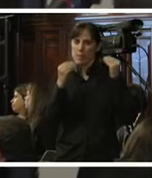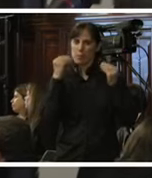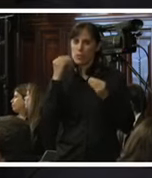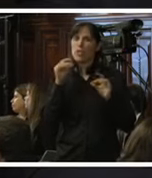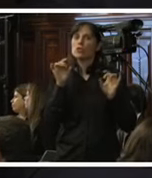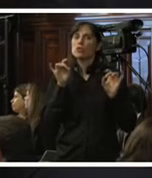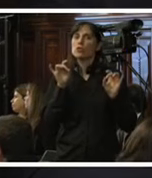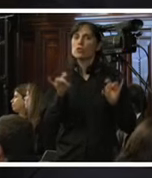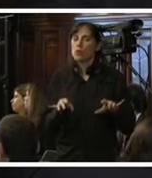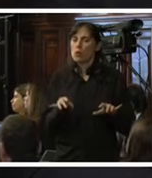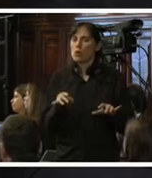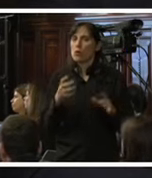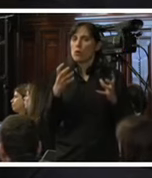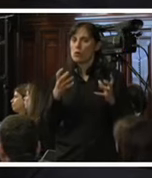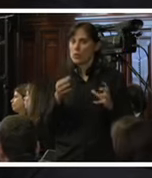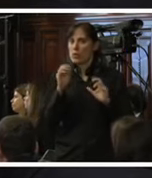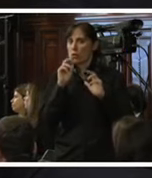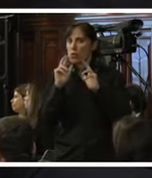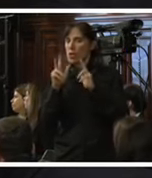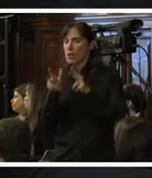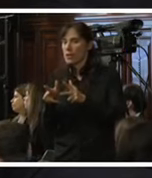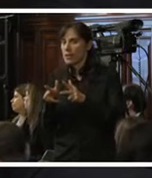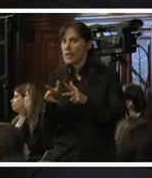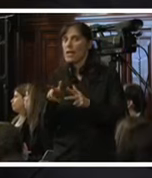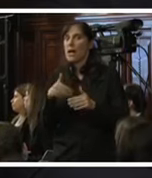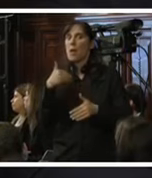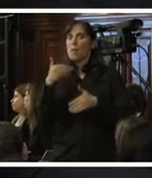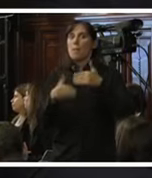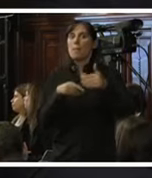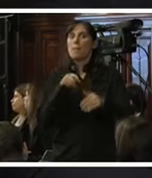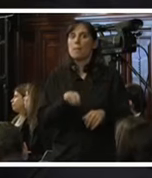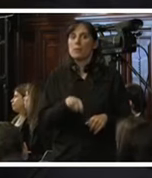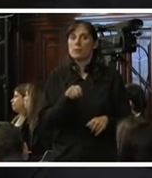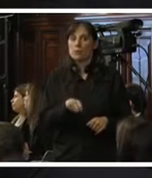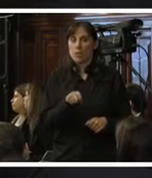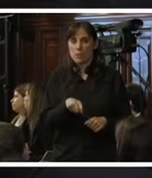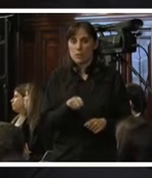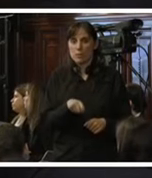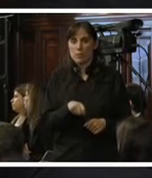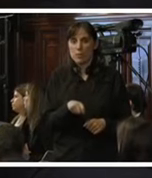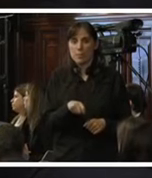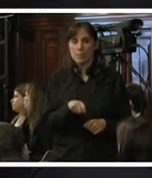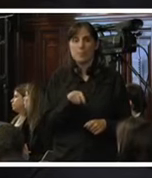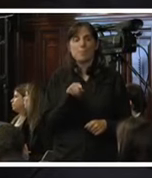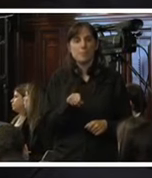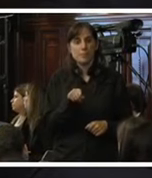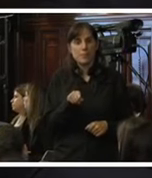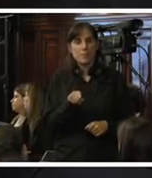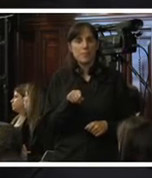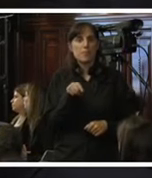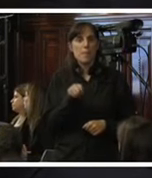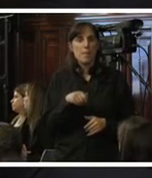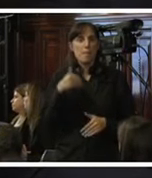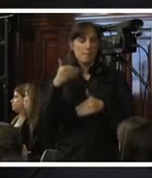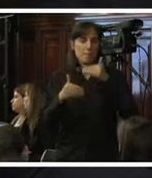Solamente recalcar, no para justificar, que el proceso de desideologización en todo lo que es esquema